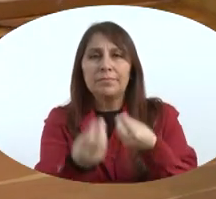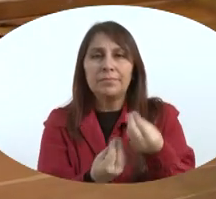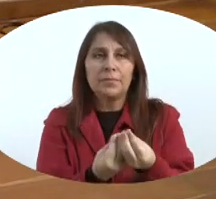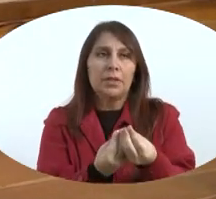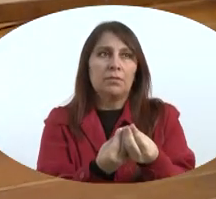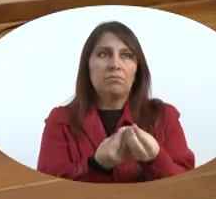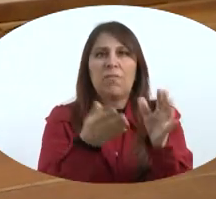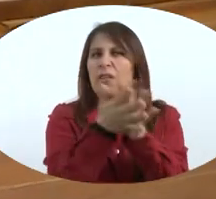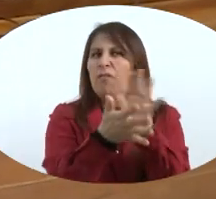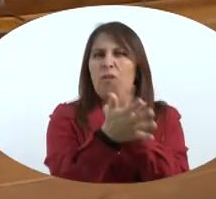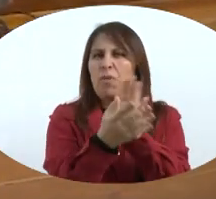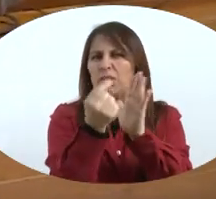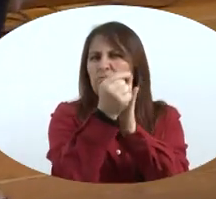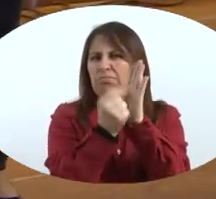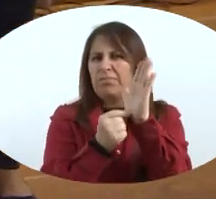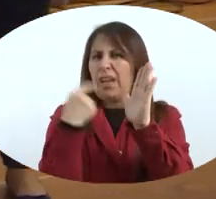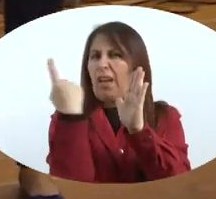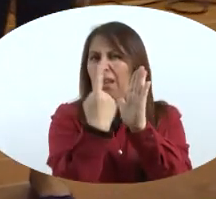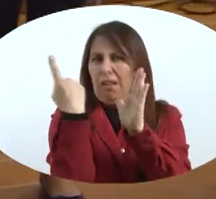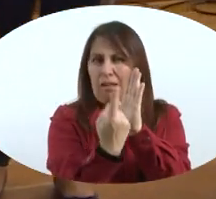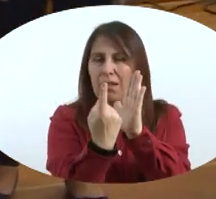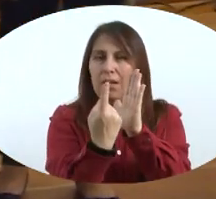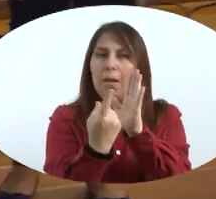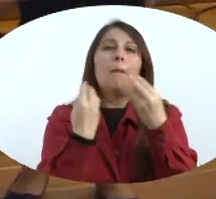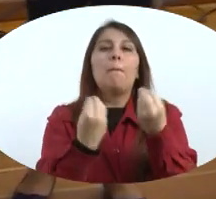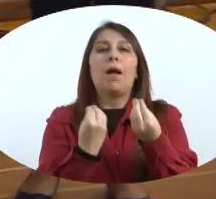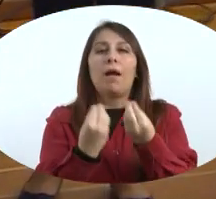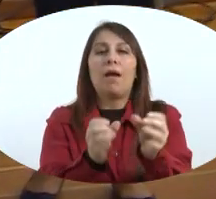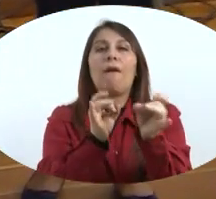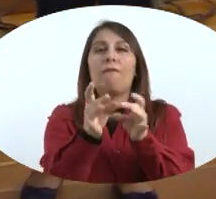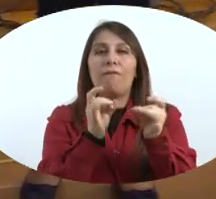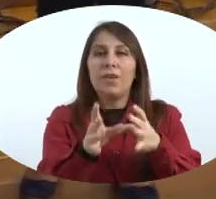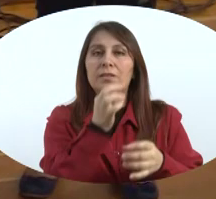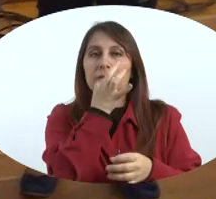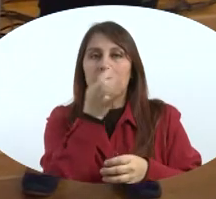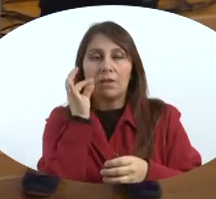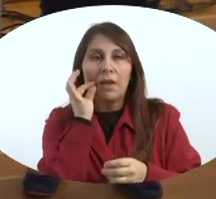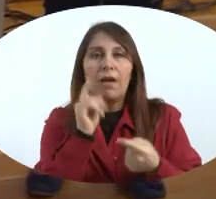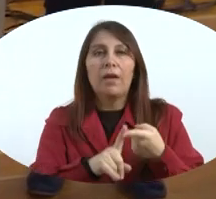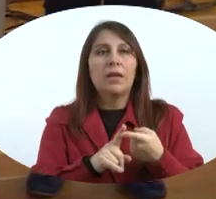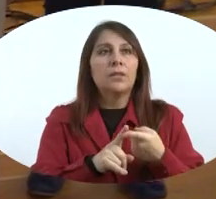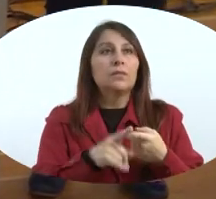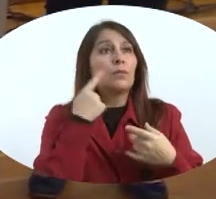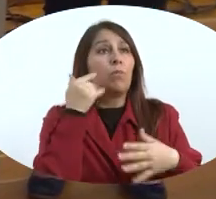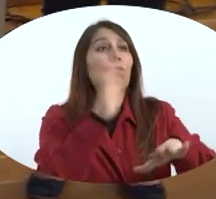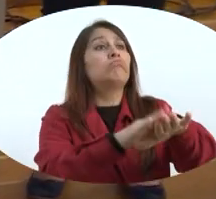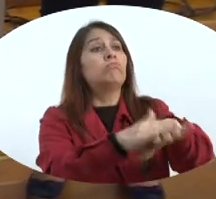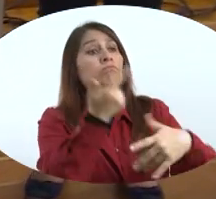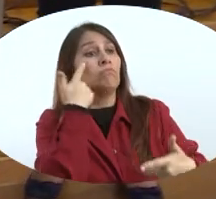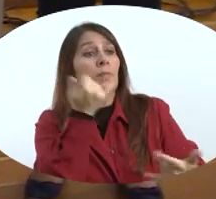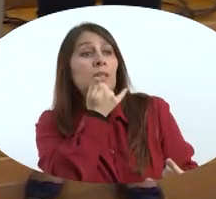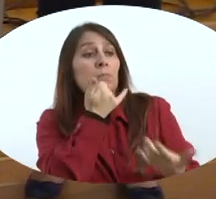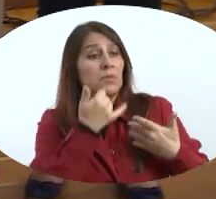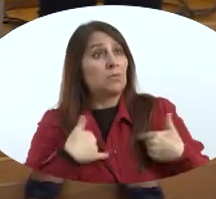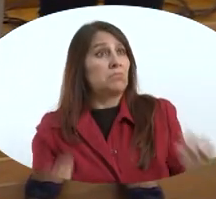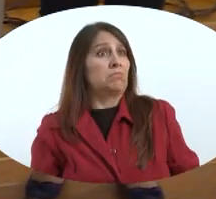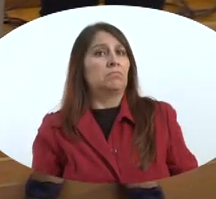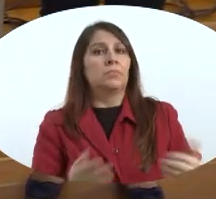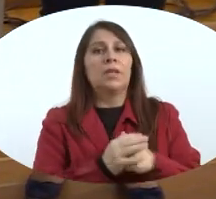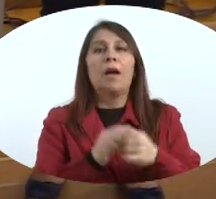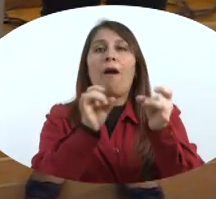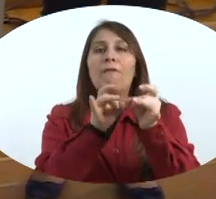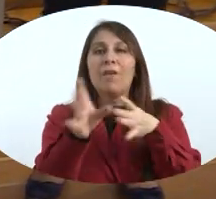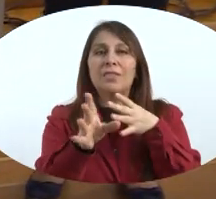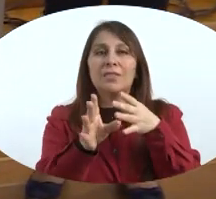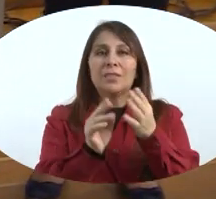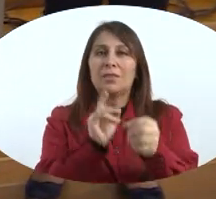anuncios varios como que establecerá como las fechas de envío de claves los periodos de reclamación para el nuevo envío que abre la fecha de